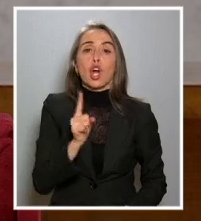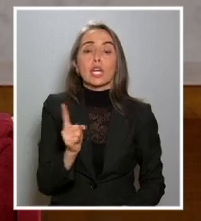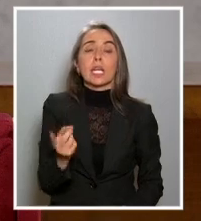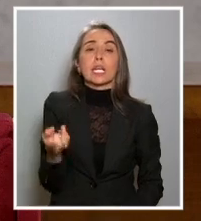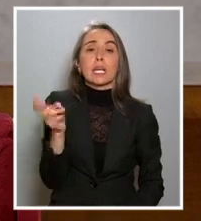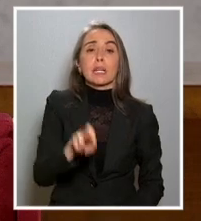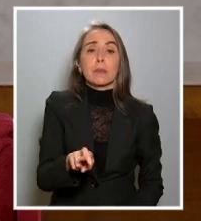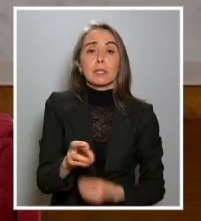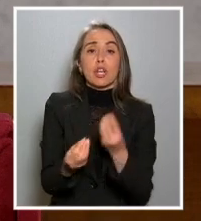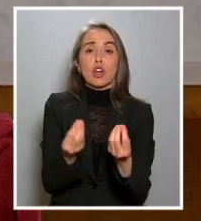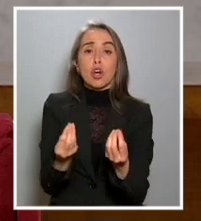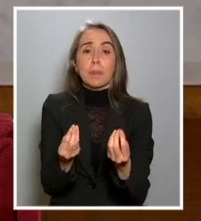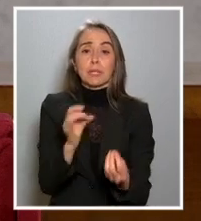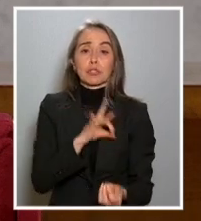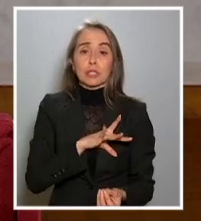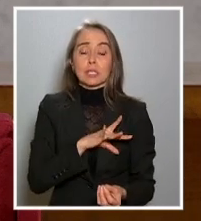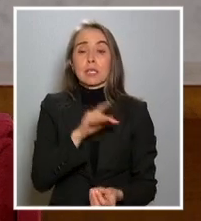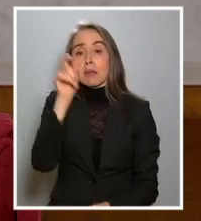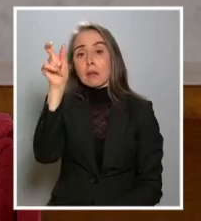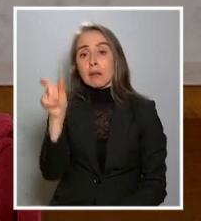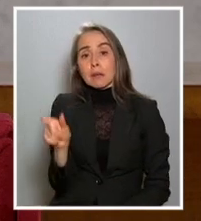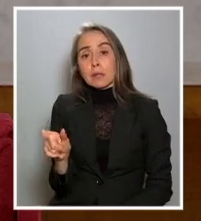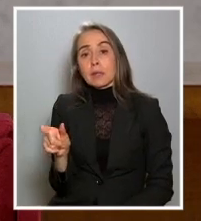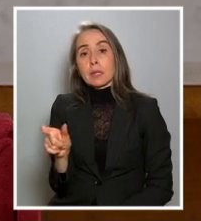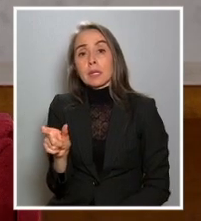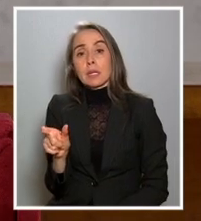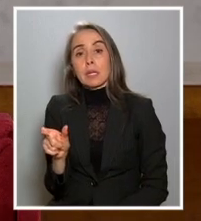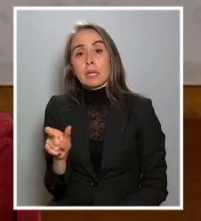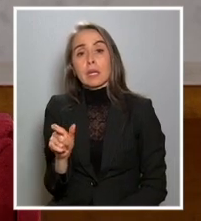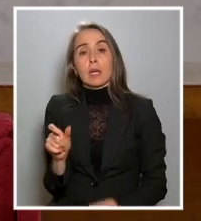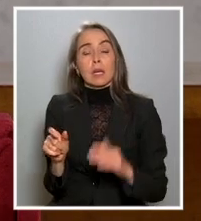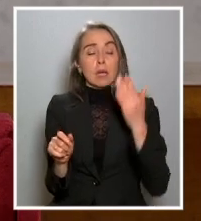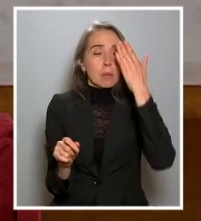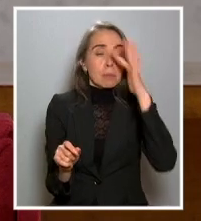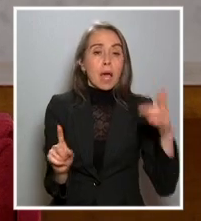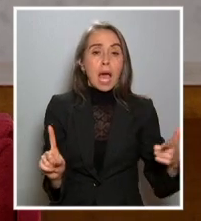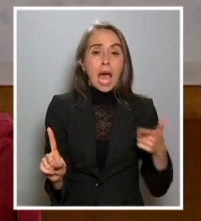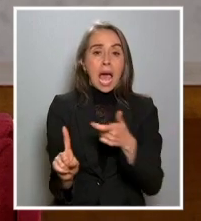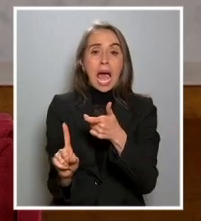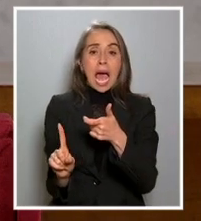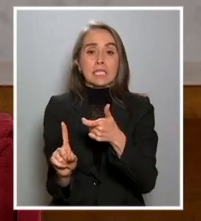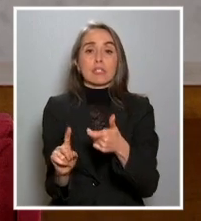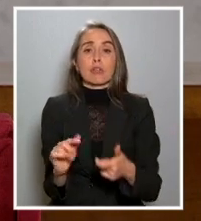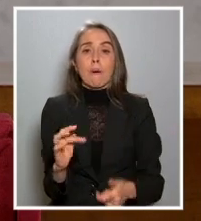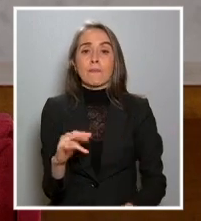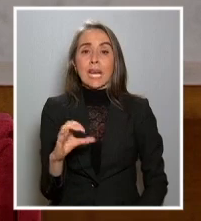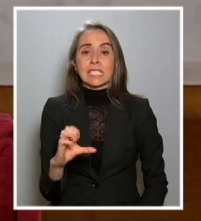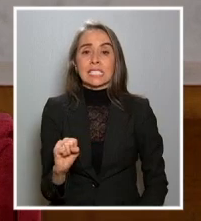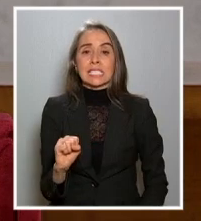vuelva a suceder en nuestro país un caso como el vil asesinato de Francisca Sandoval.